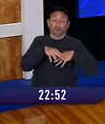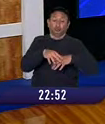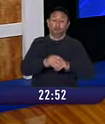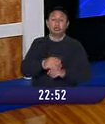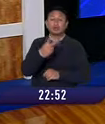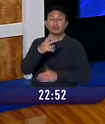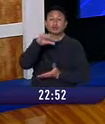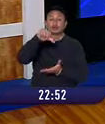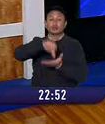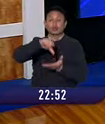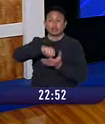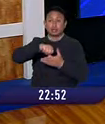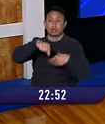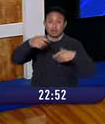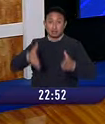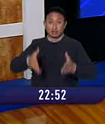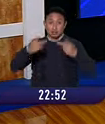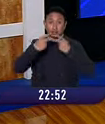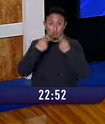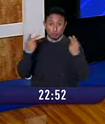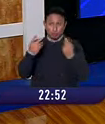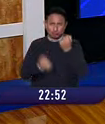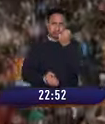ciudades se quemaron edificios públicos.